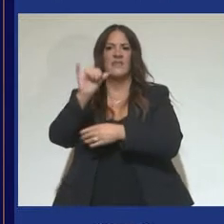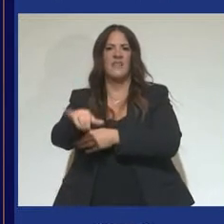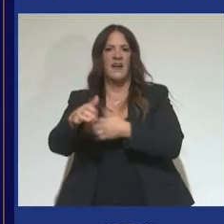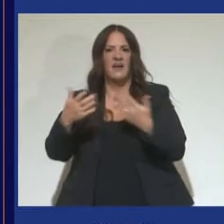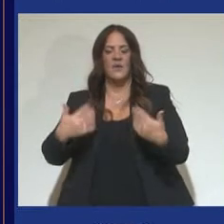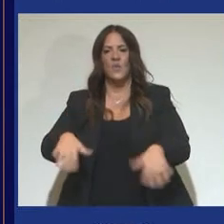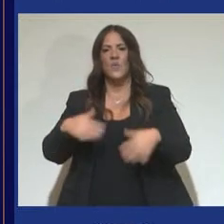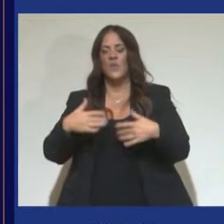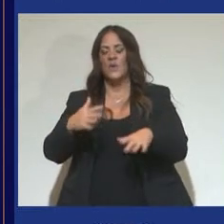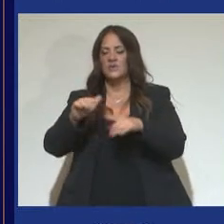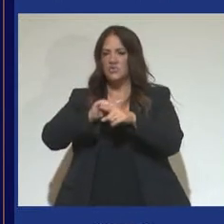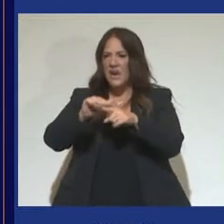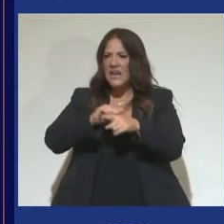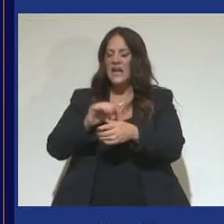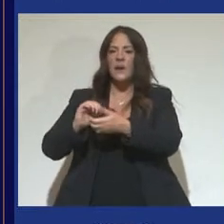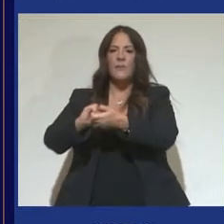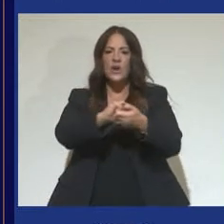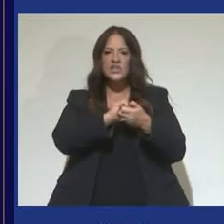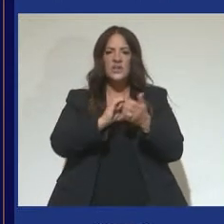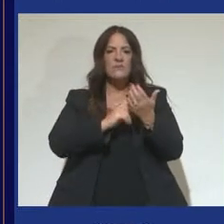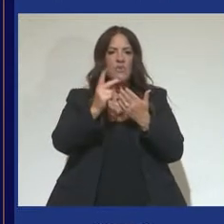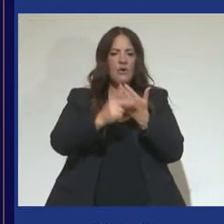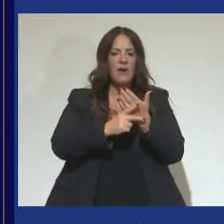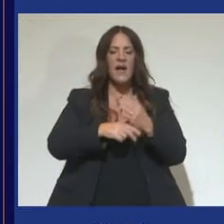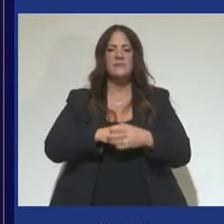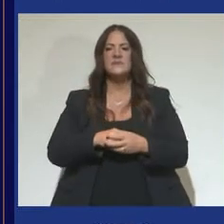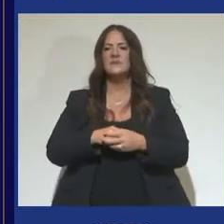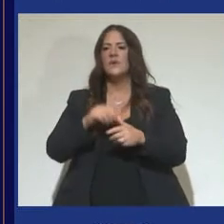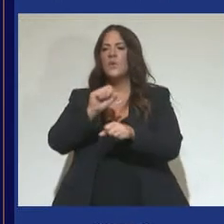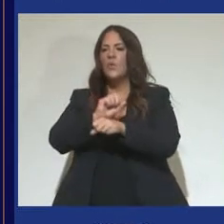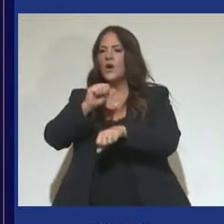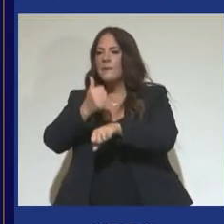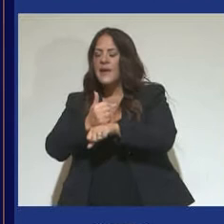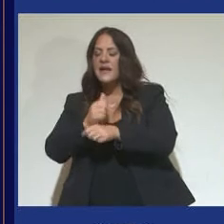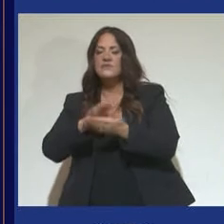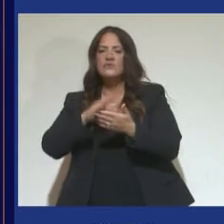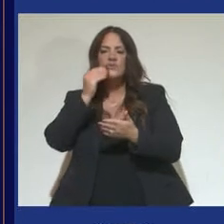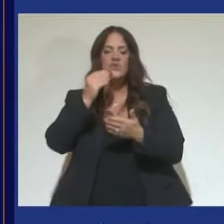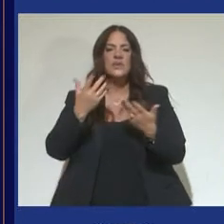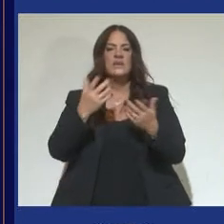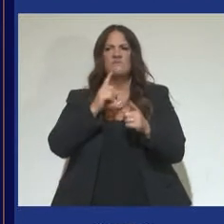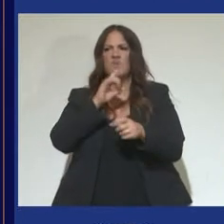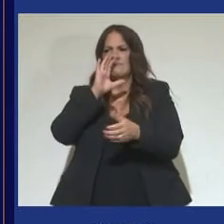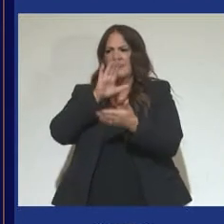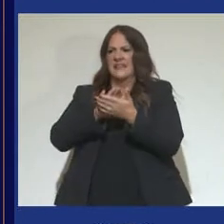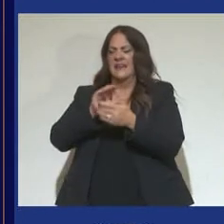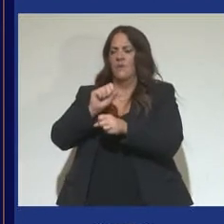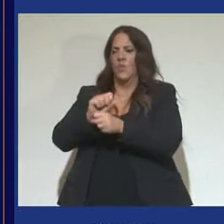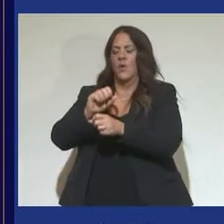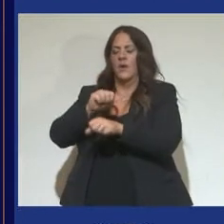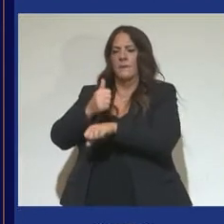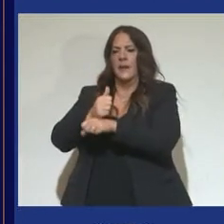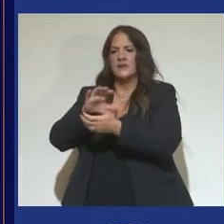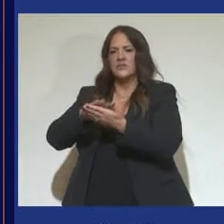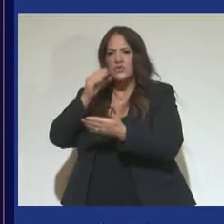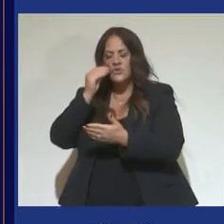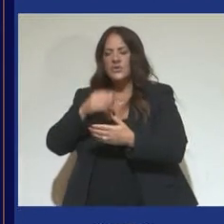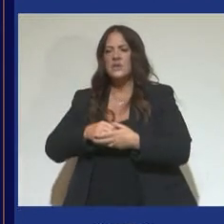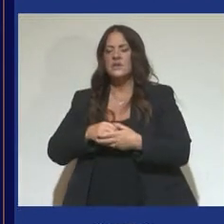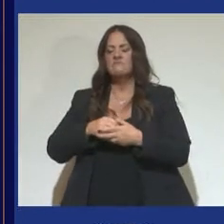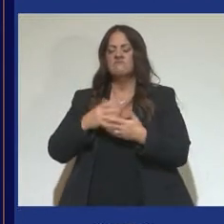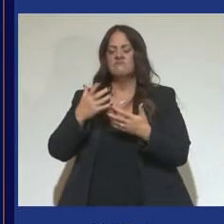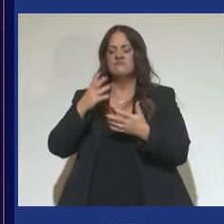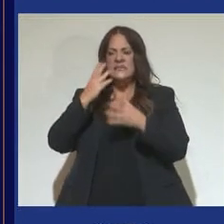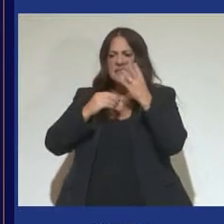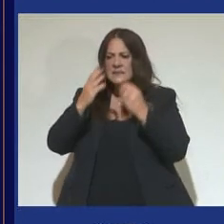millones de dólares no hay sustituto para entrenamiento hemos visto que hay entrenamiento como aprendizaje